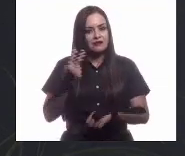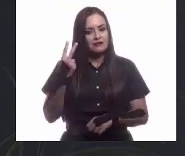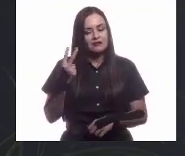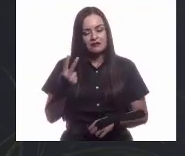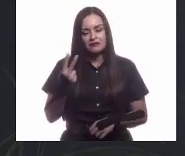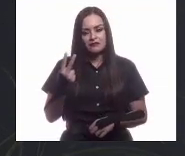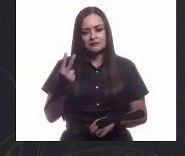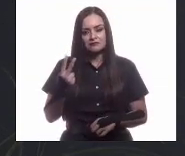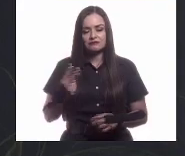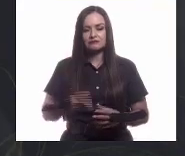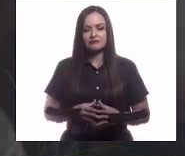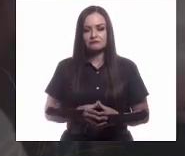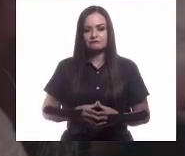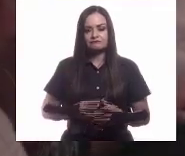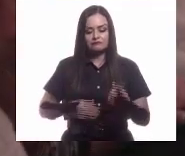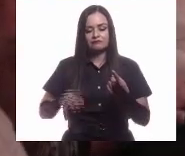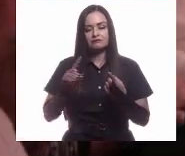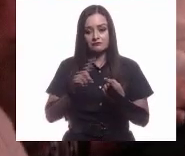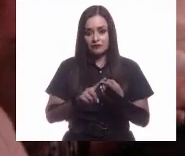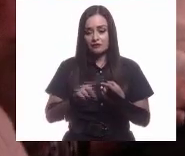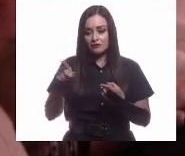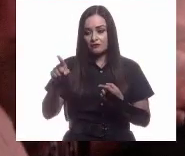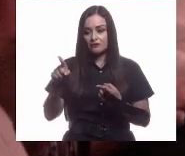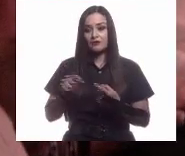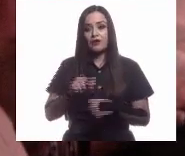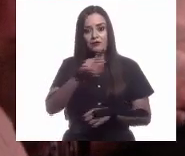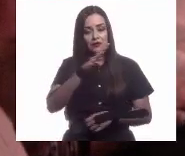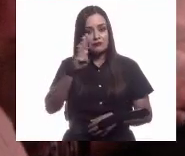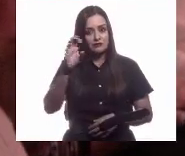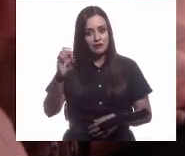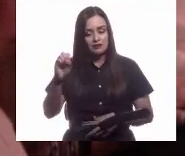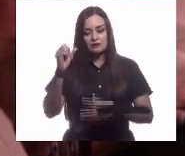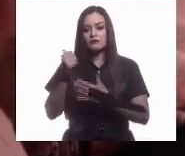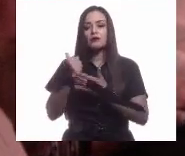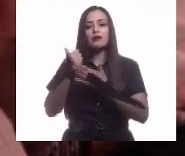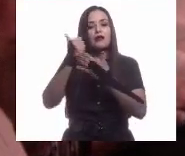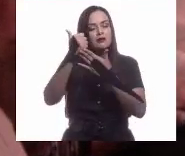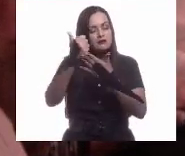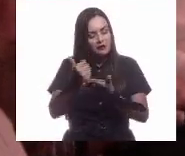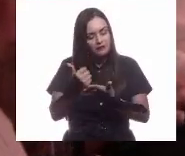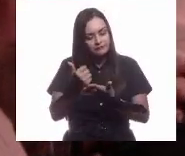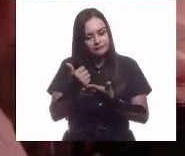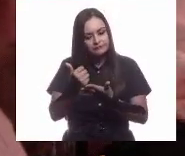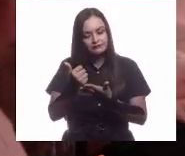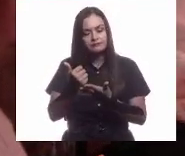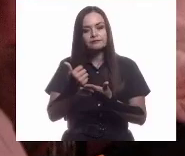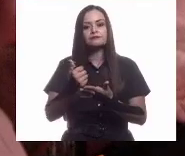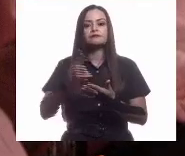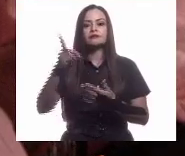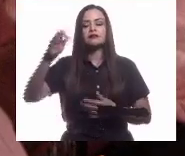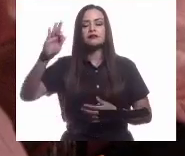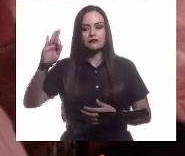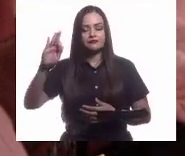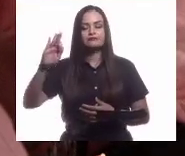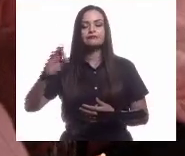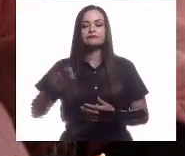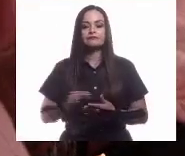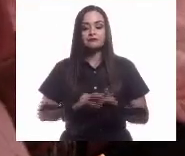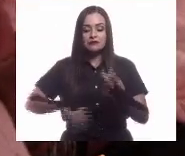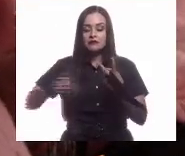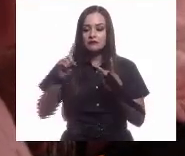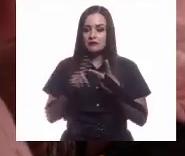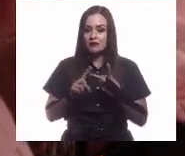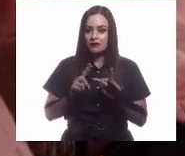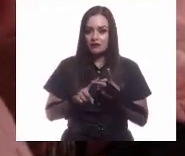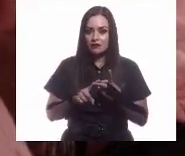fácil. Por un lado, servir a Baja California Sur de manera honoraria desde el DIF. Por el otro